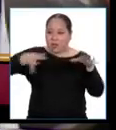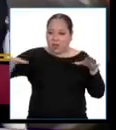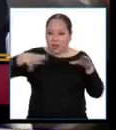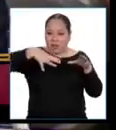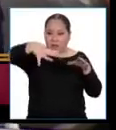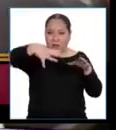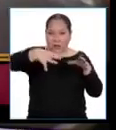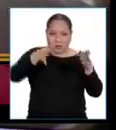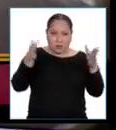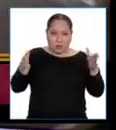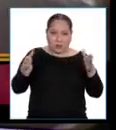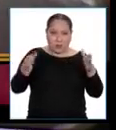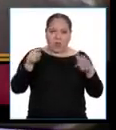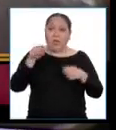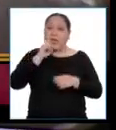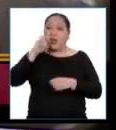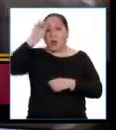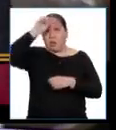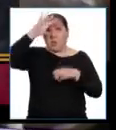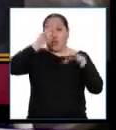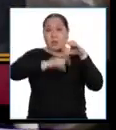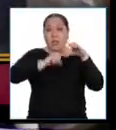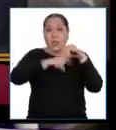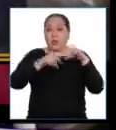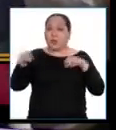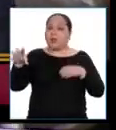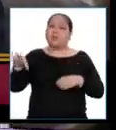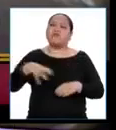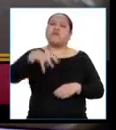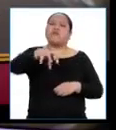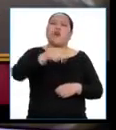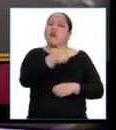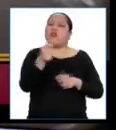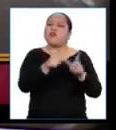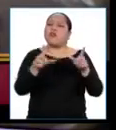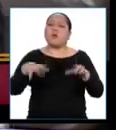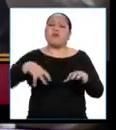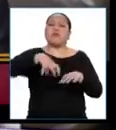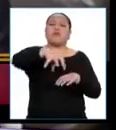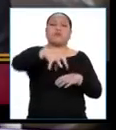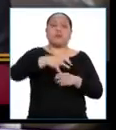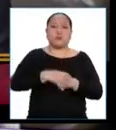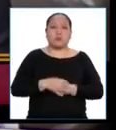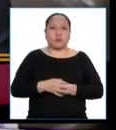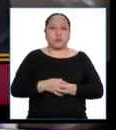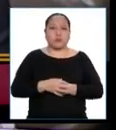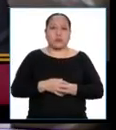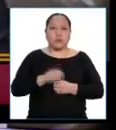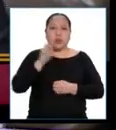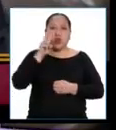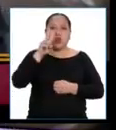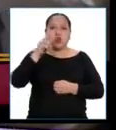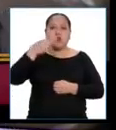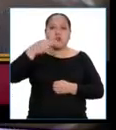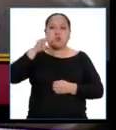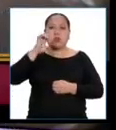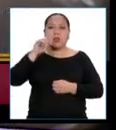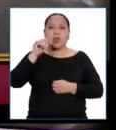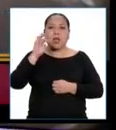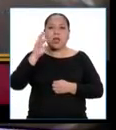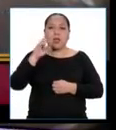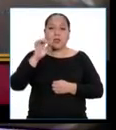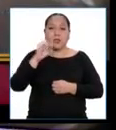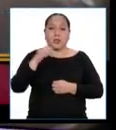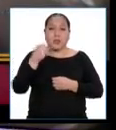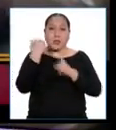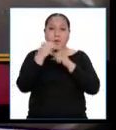otro lugar. ¿Y saben en qué lugar le ubicaron, señor ministro? En 2,5 hectáreas de